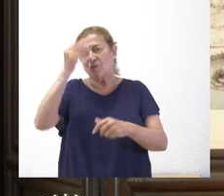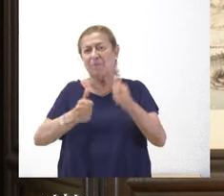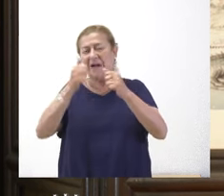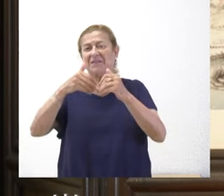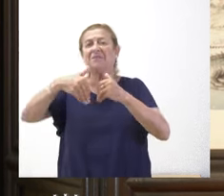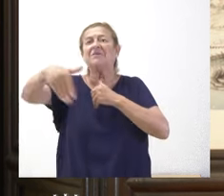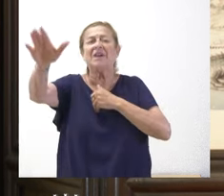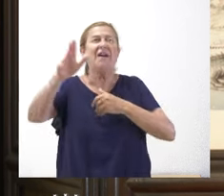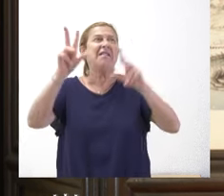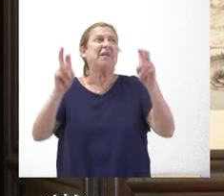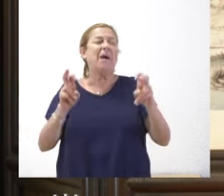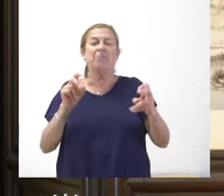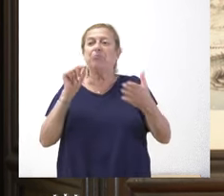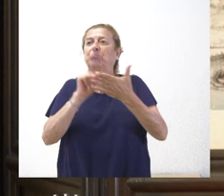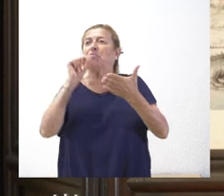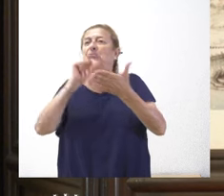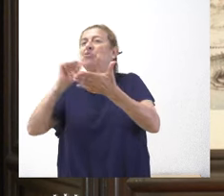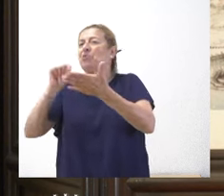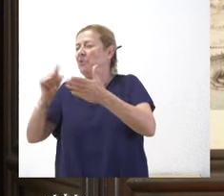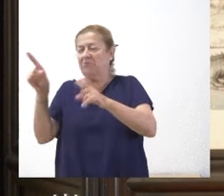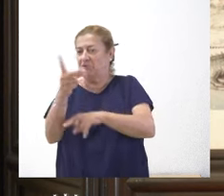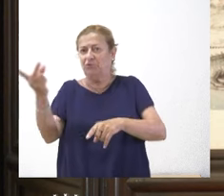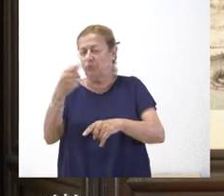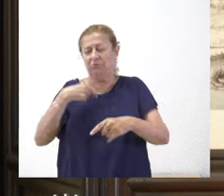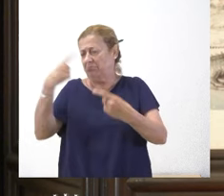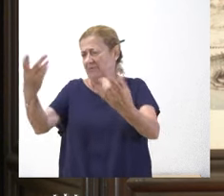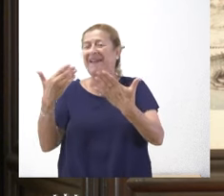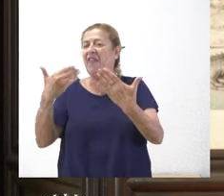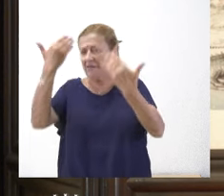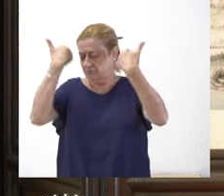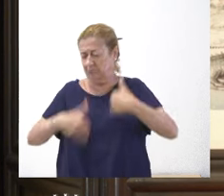cuestiones puntuales eh tienen mi agradecimiento